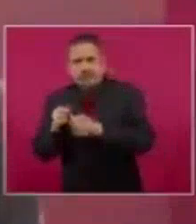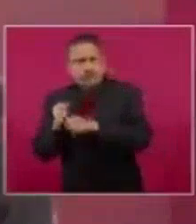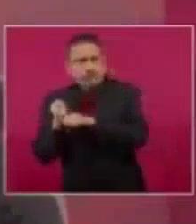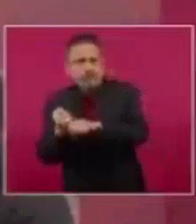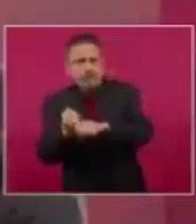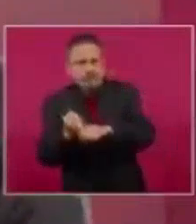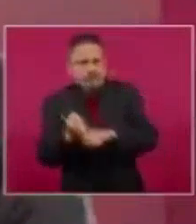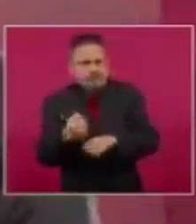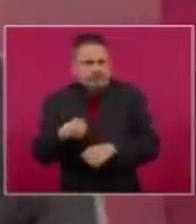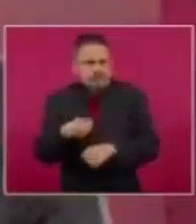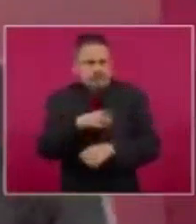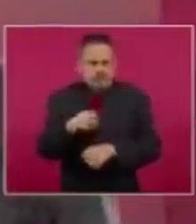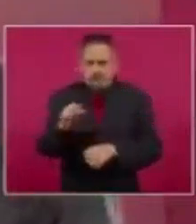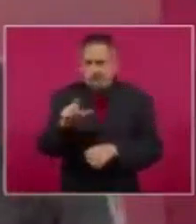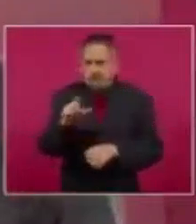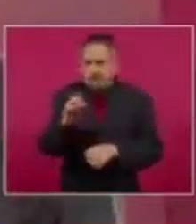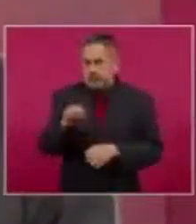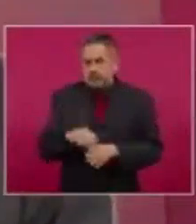Salomón, no.